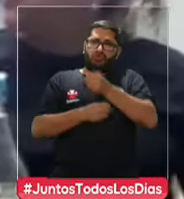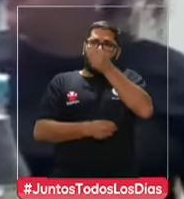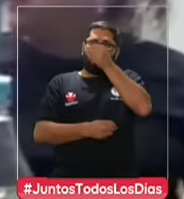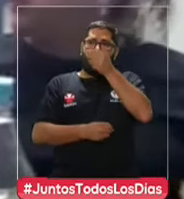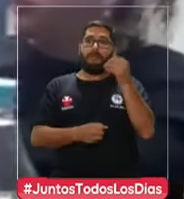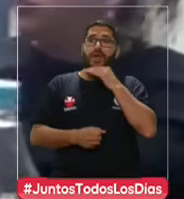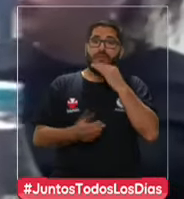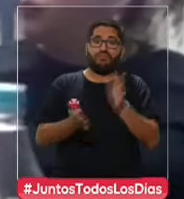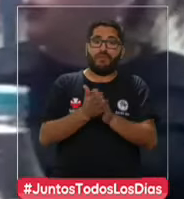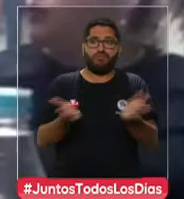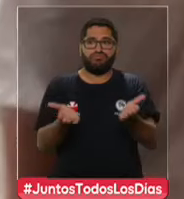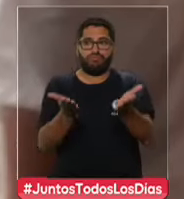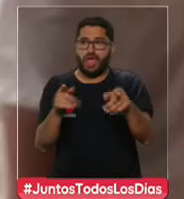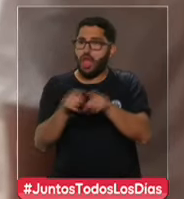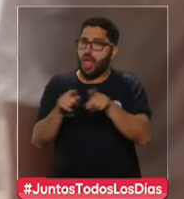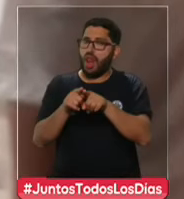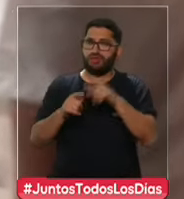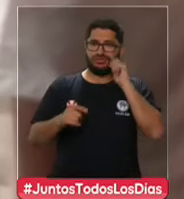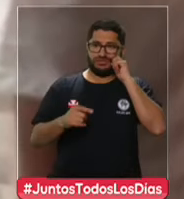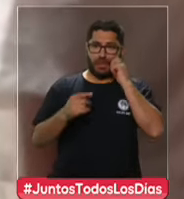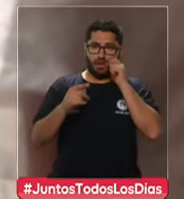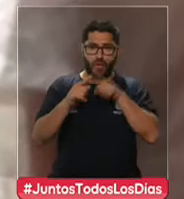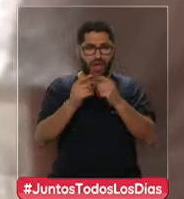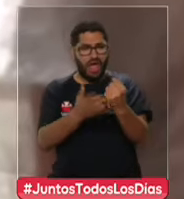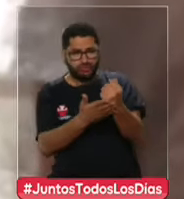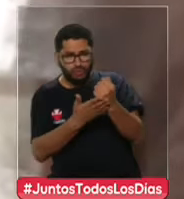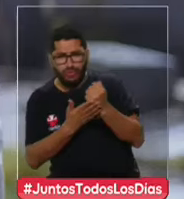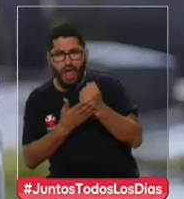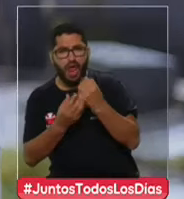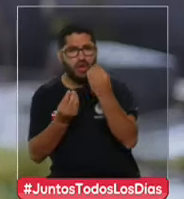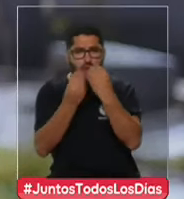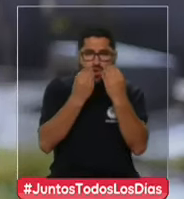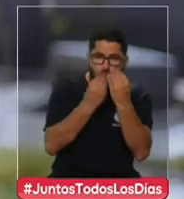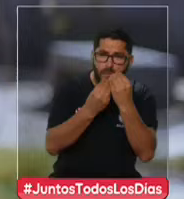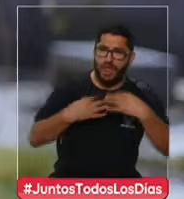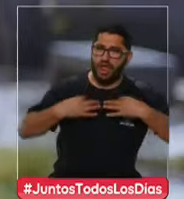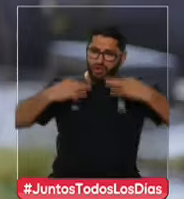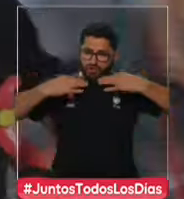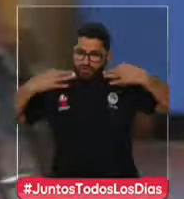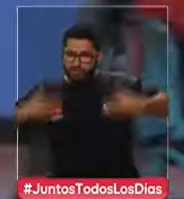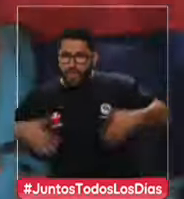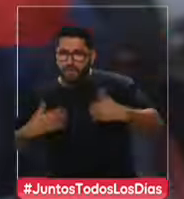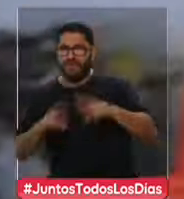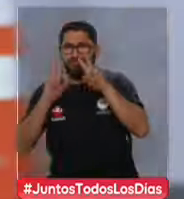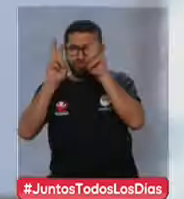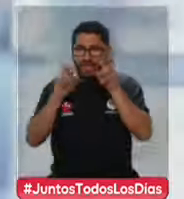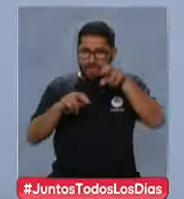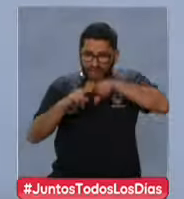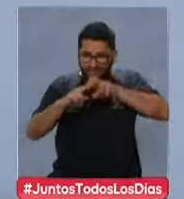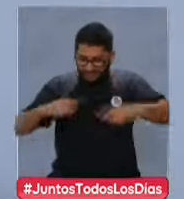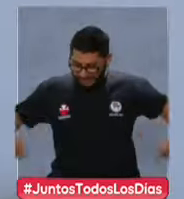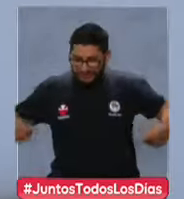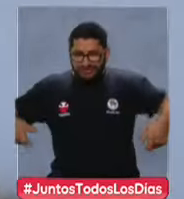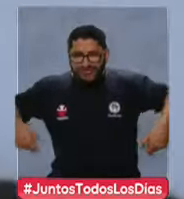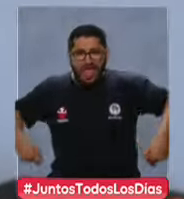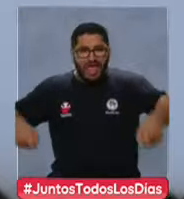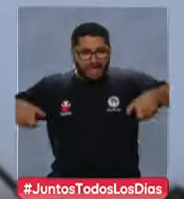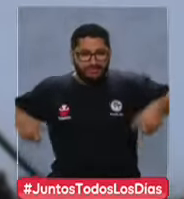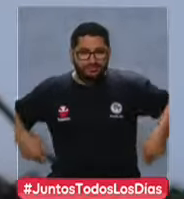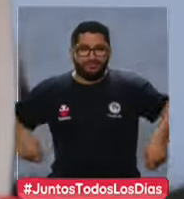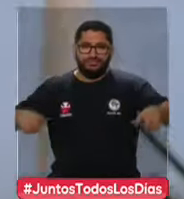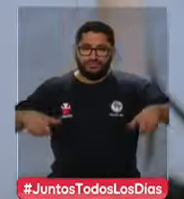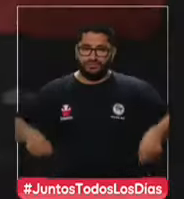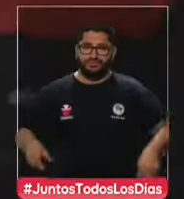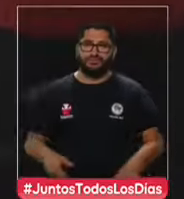empezaron a educar cómo yo vestirme, cómo yo alimentarme, avanzar en la silla. Me enamoré